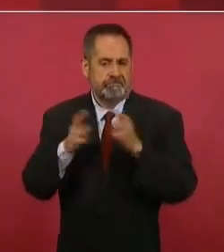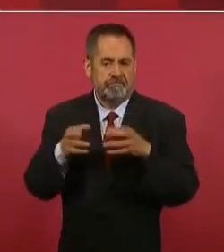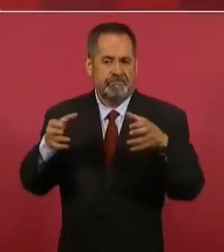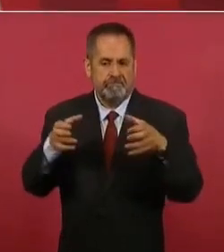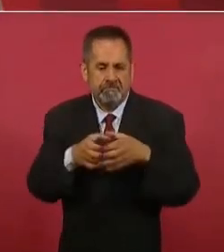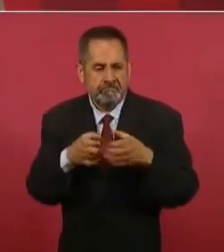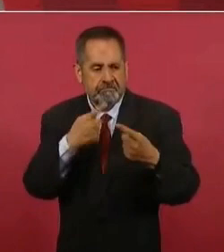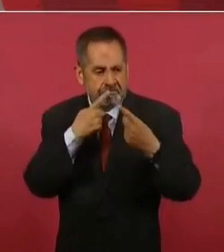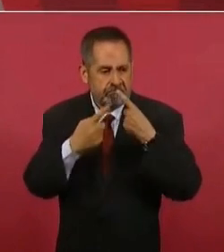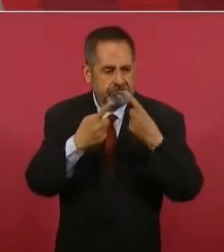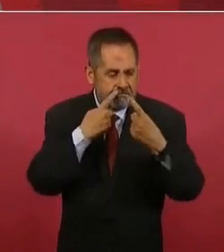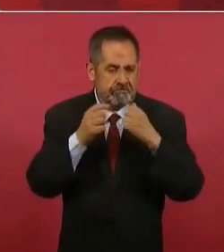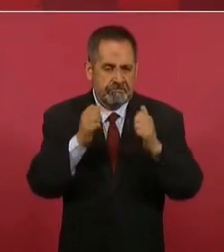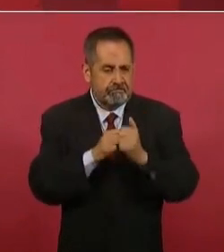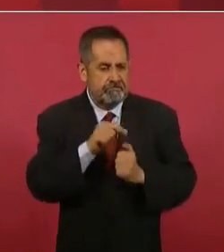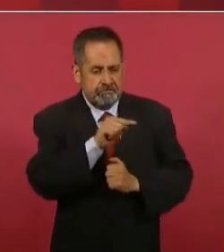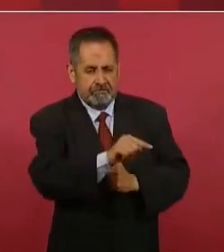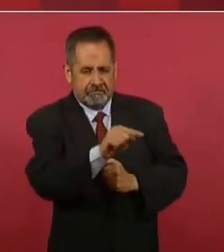con